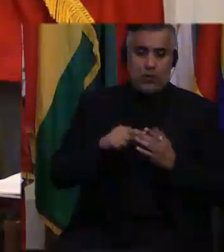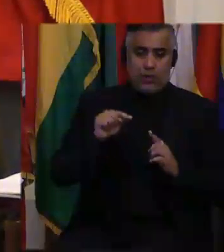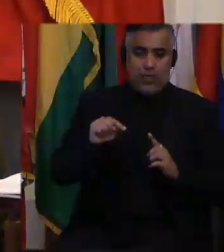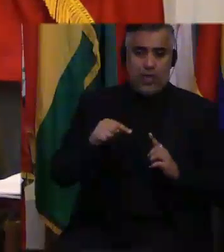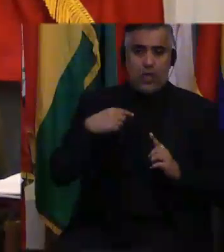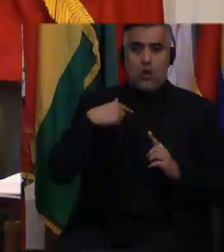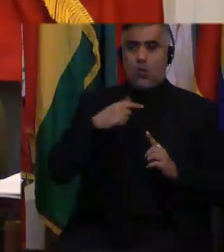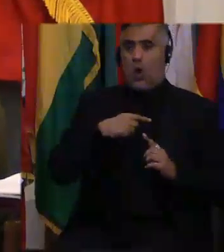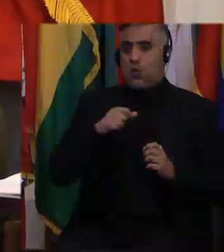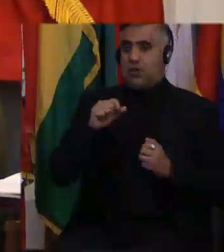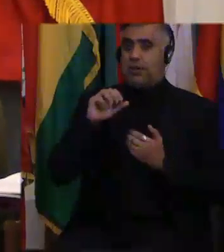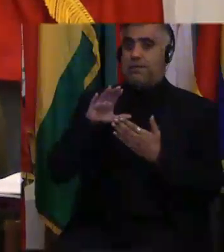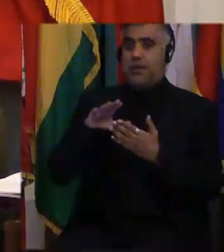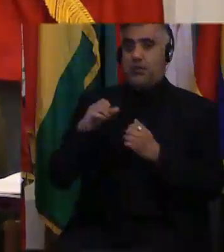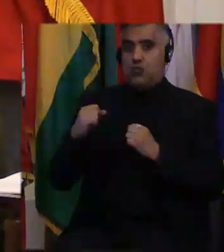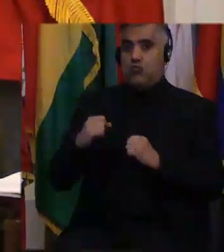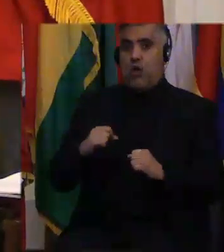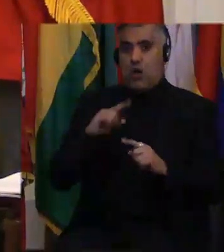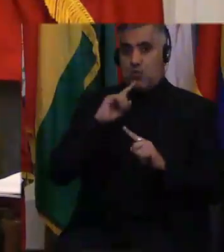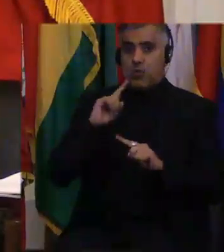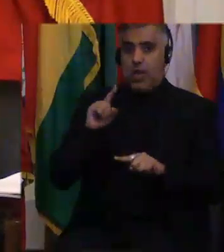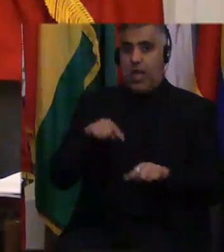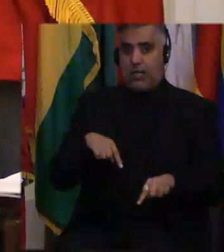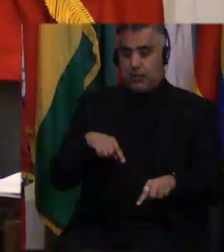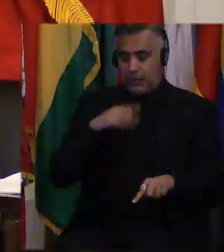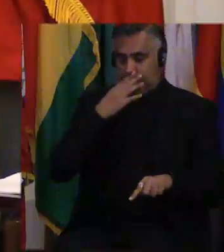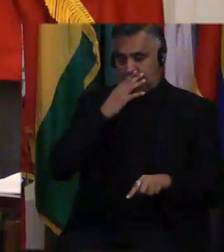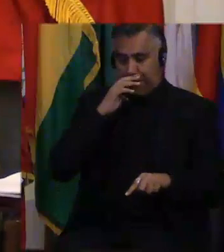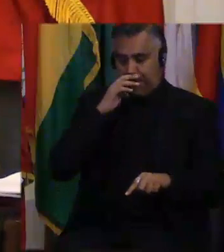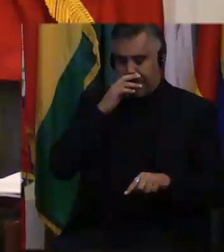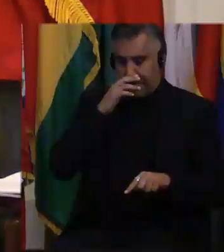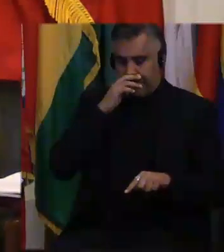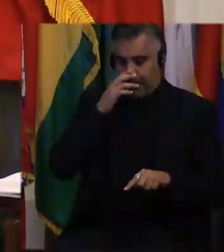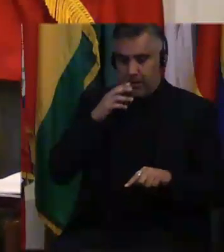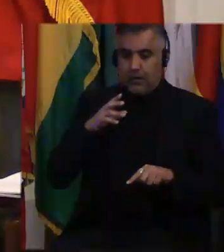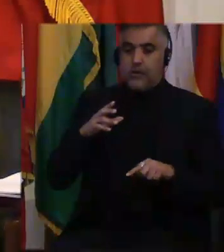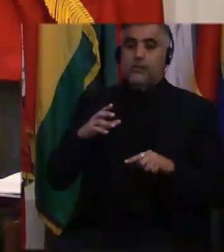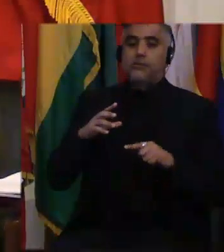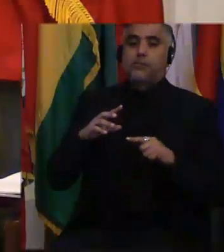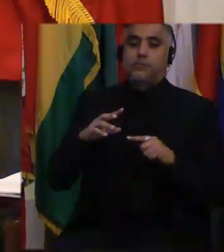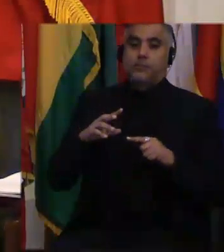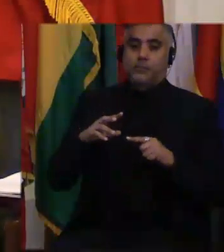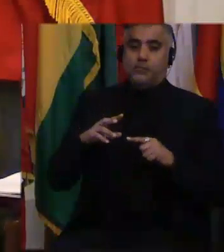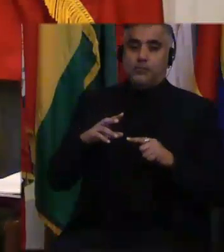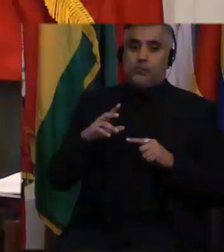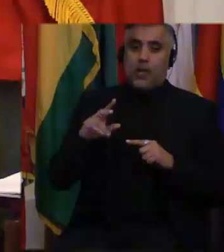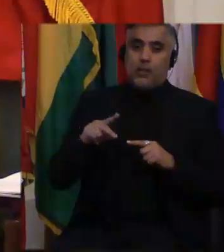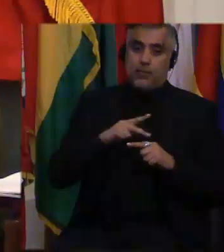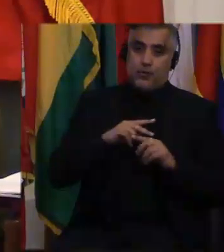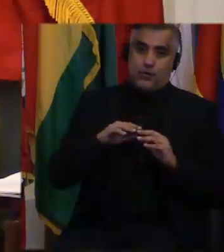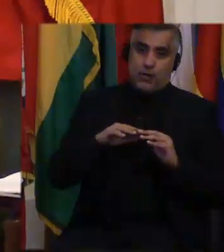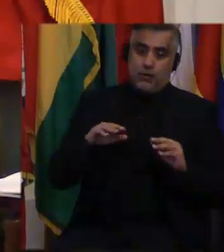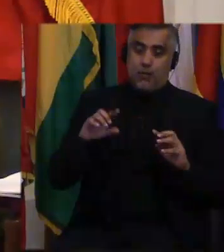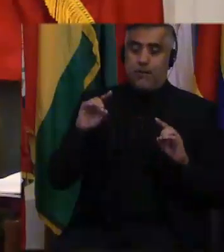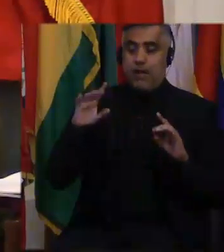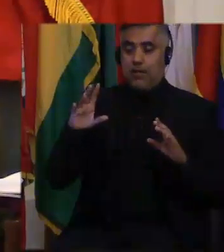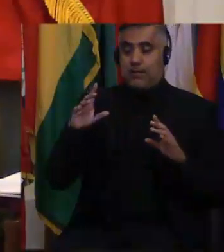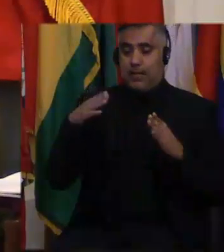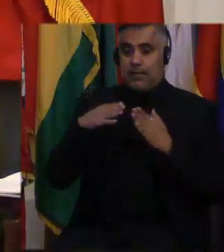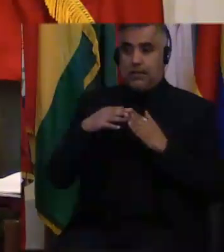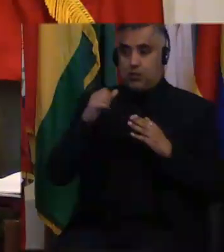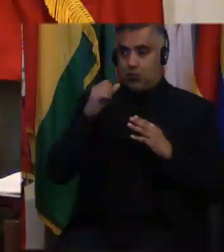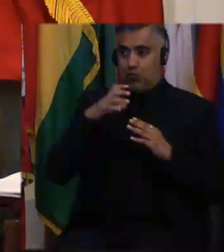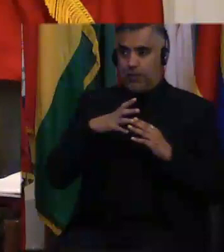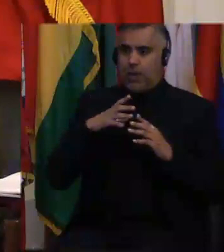fuertes. Eso para decírtelo en lo personal. Ahora, yendo, la violencia contra las mujeres, si bien todas las mujeres